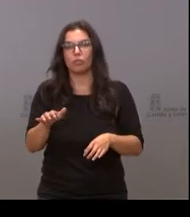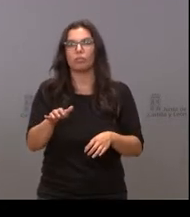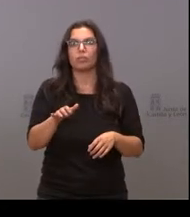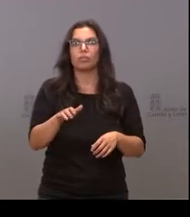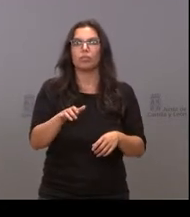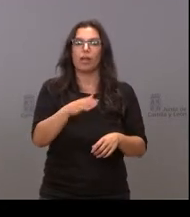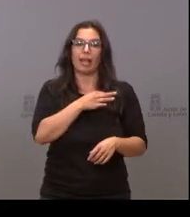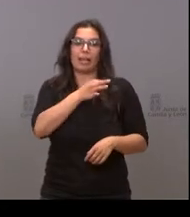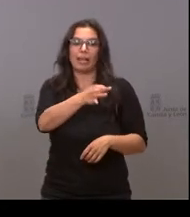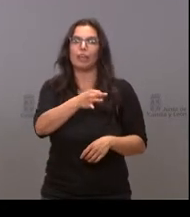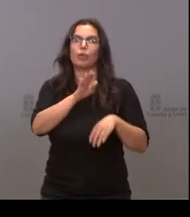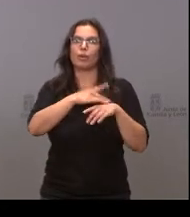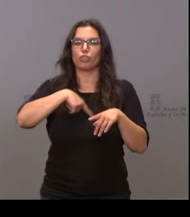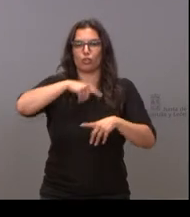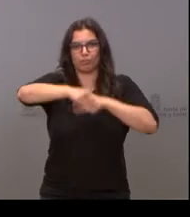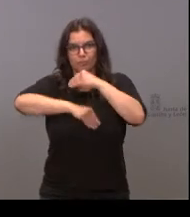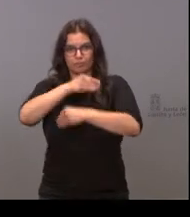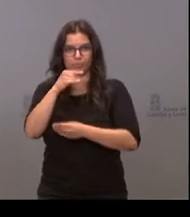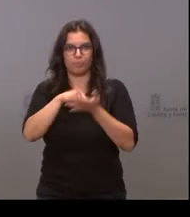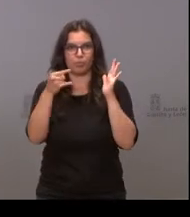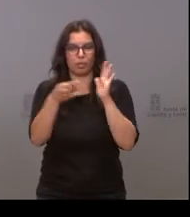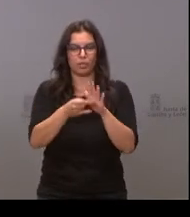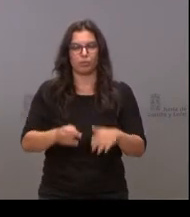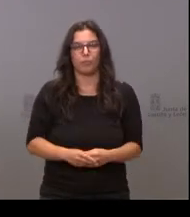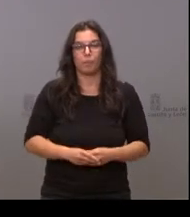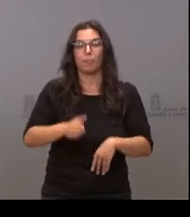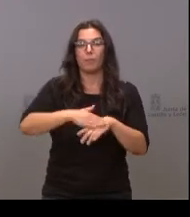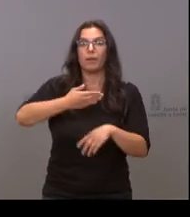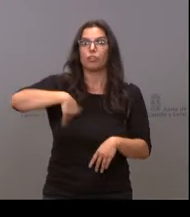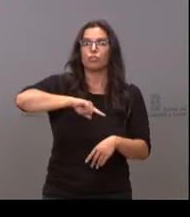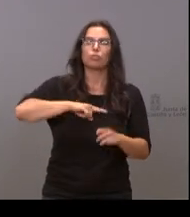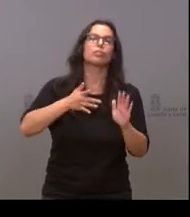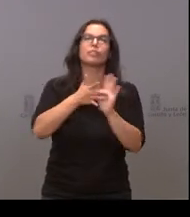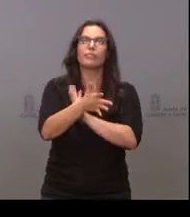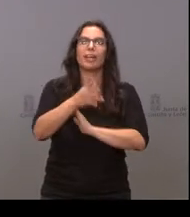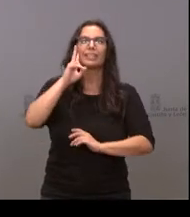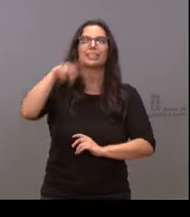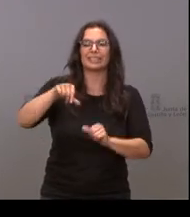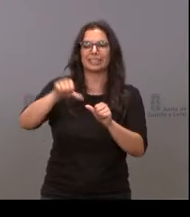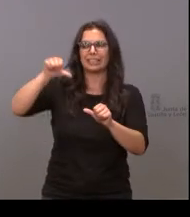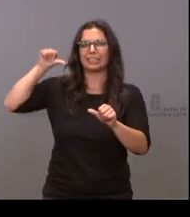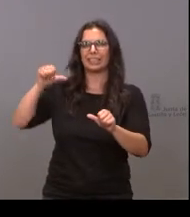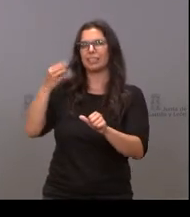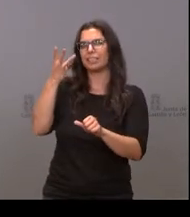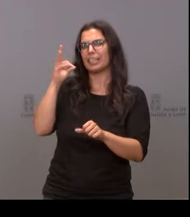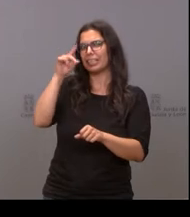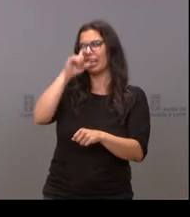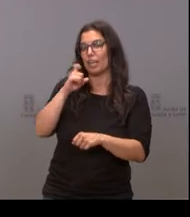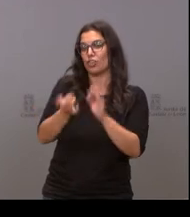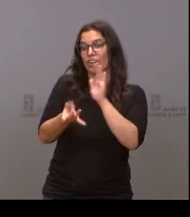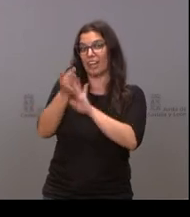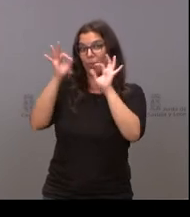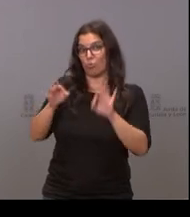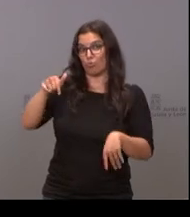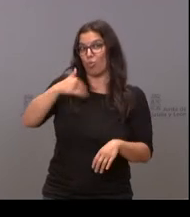como operadores de este proyecto para nosotros es el reconocimiento a un trabajo que comenzó hace casi 30 años y nació en zamora además